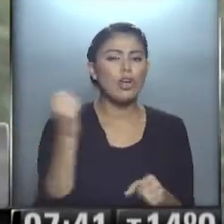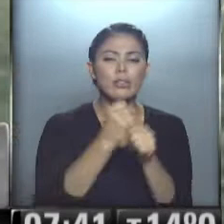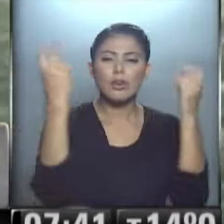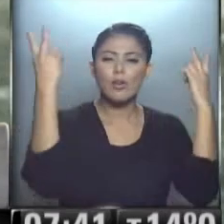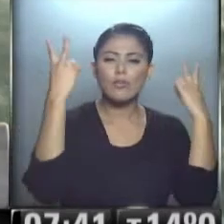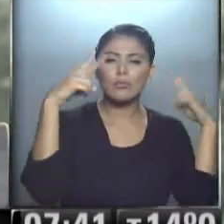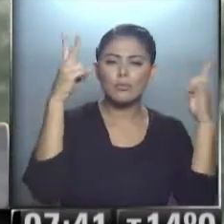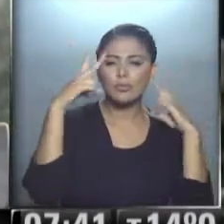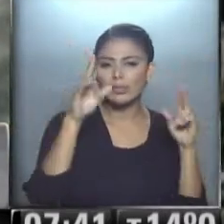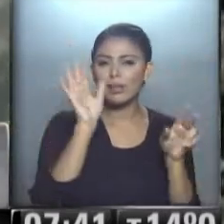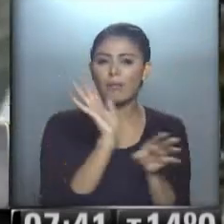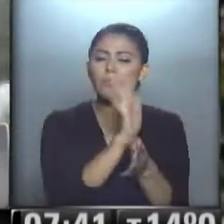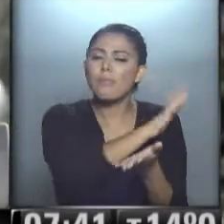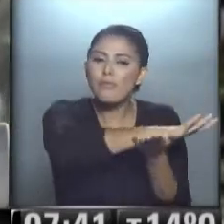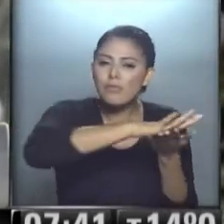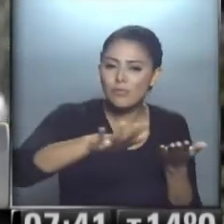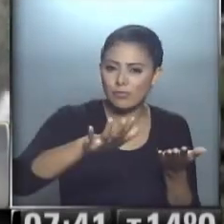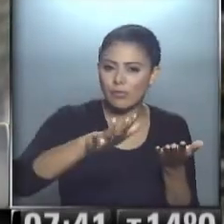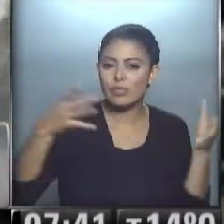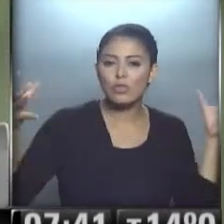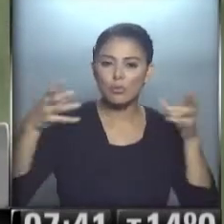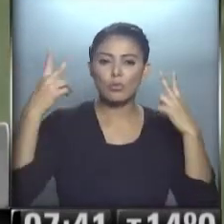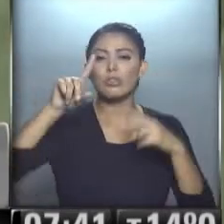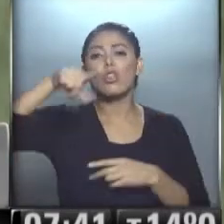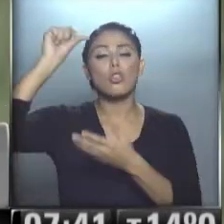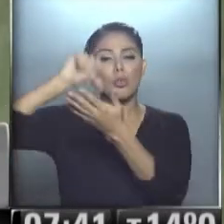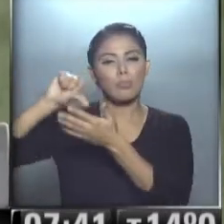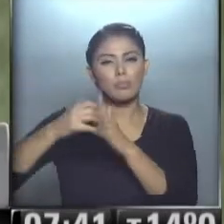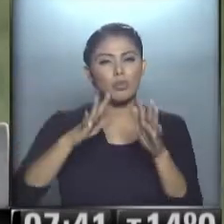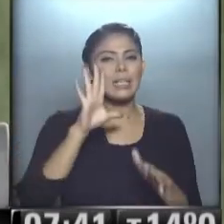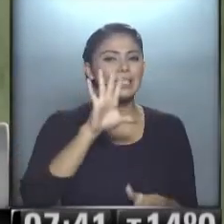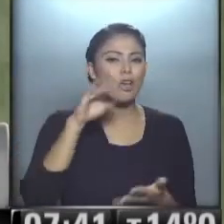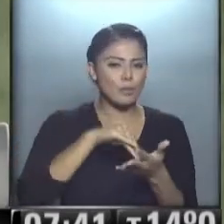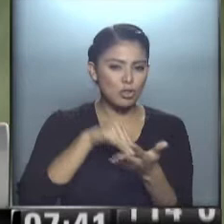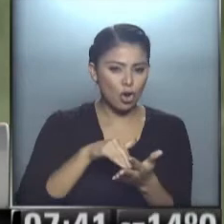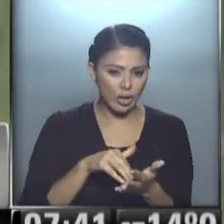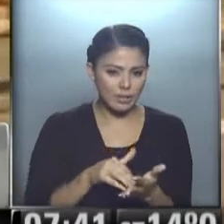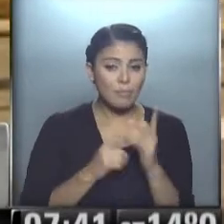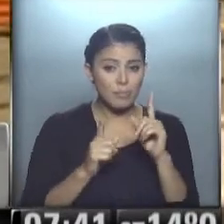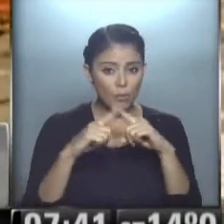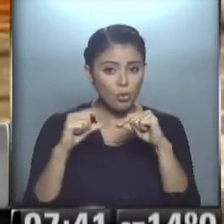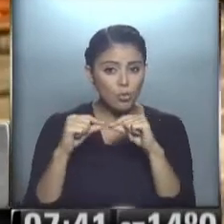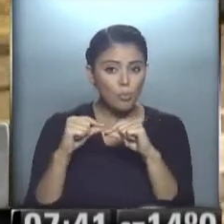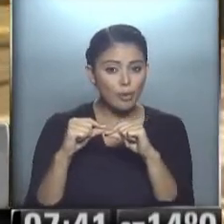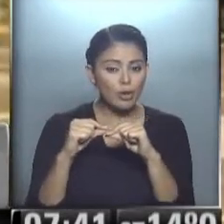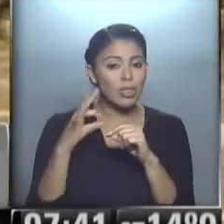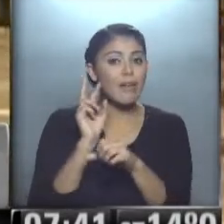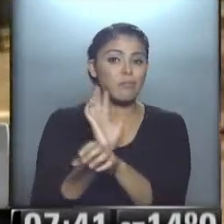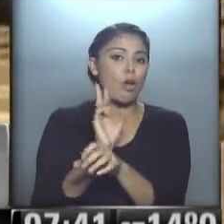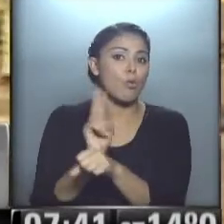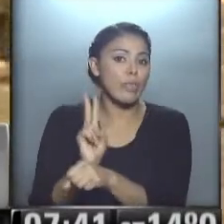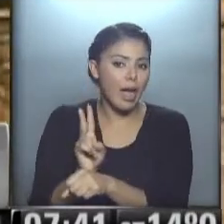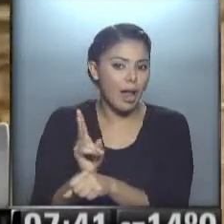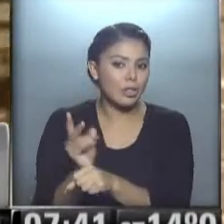está con una base de turistas del exterior del orden de los 5 millones de este número hay que cuidarlo